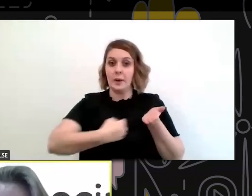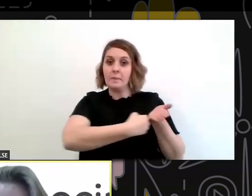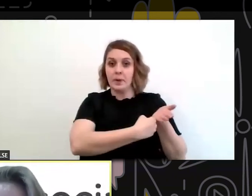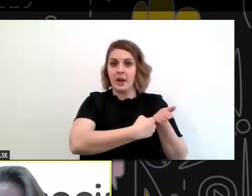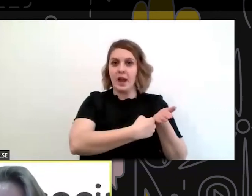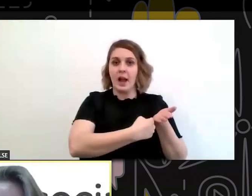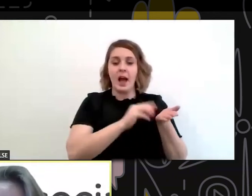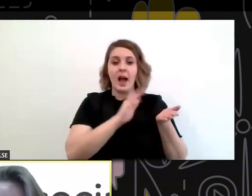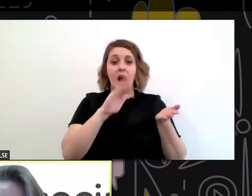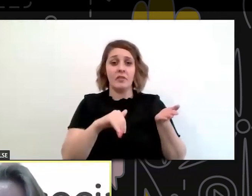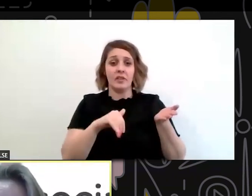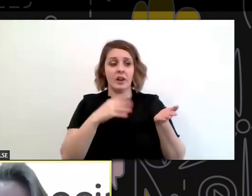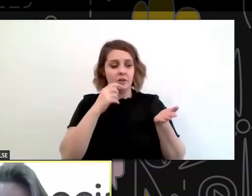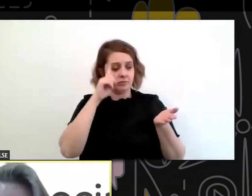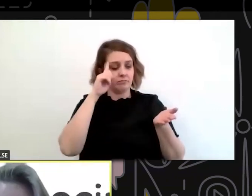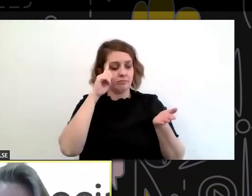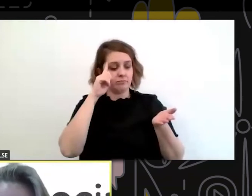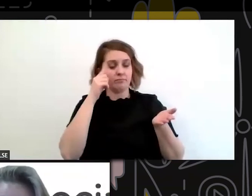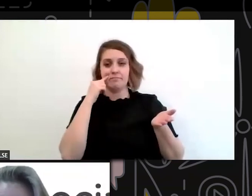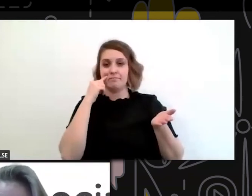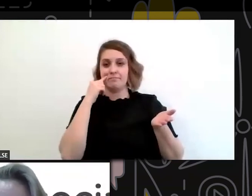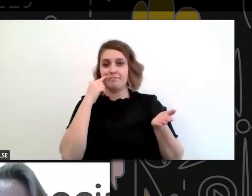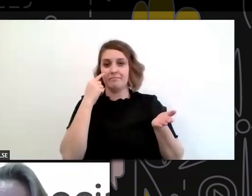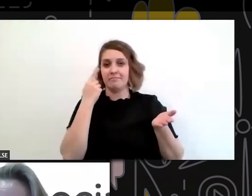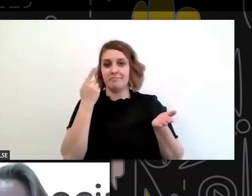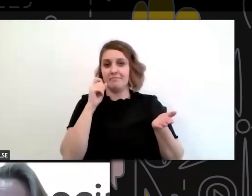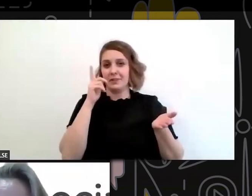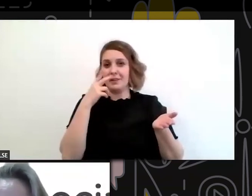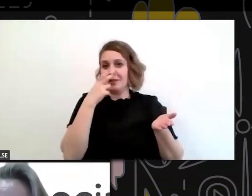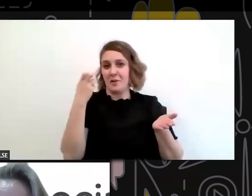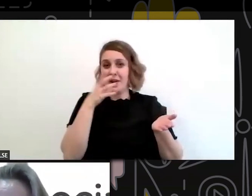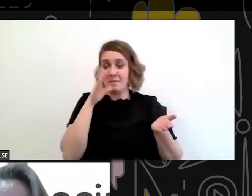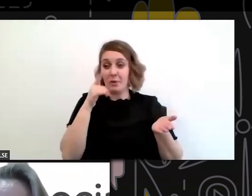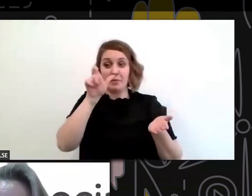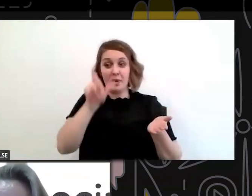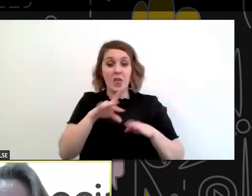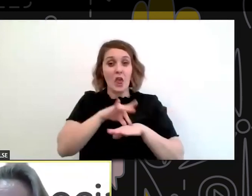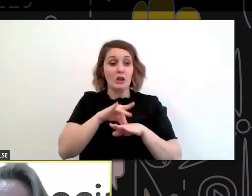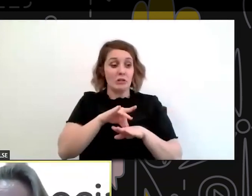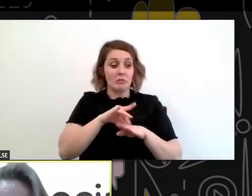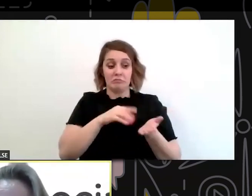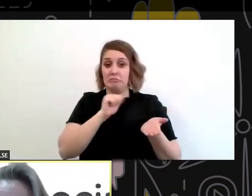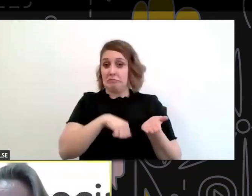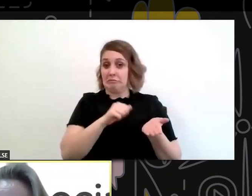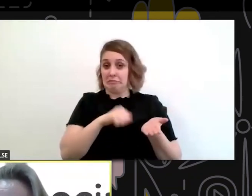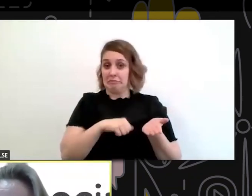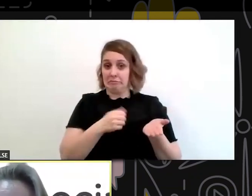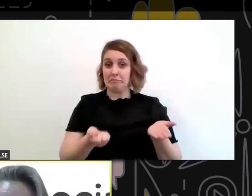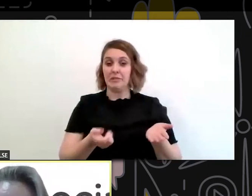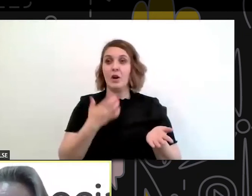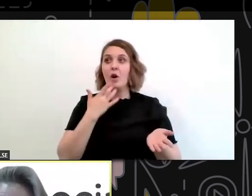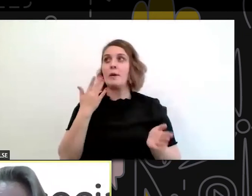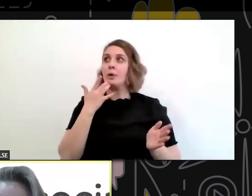cuenta que no me sirve de nada porque no los mira. La verdad es que eso da un poco de rabia, o que de repente antes